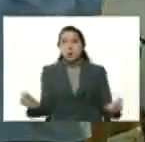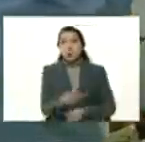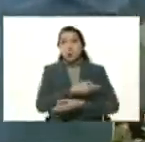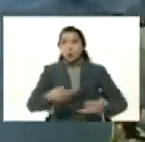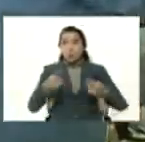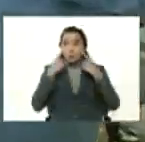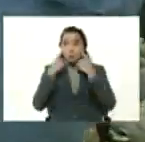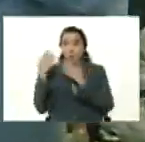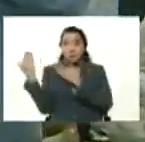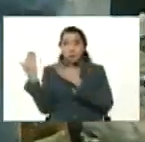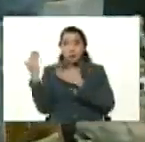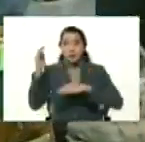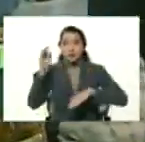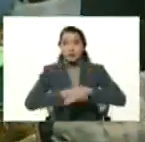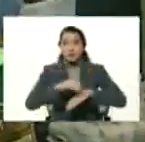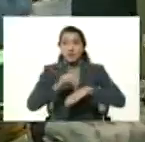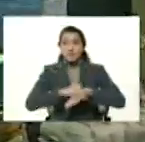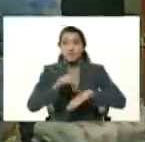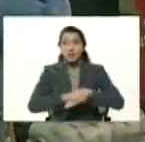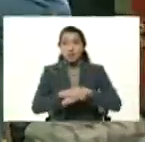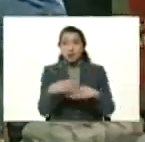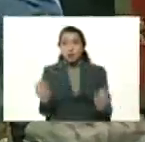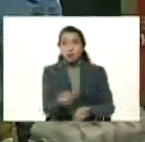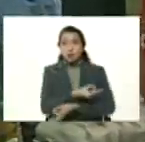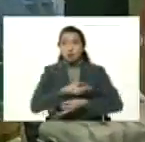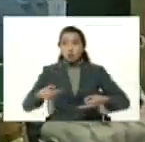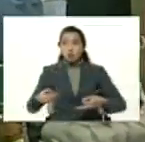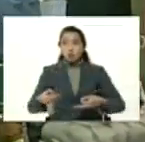zapato, la calidad que tiene,